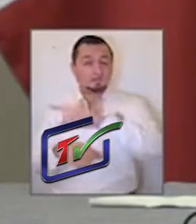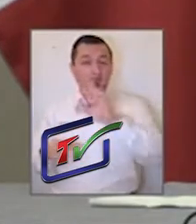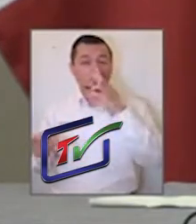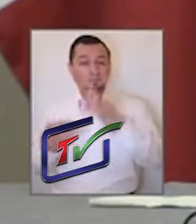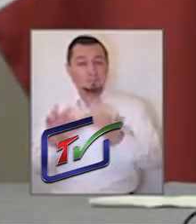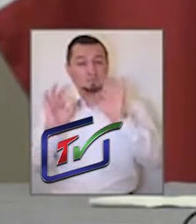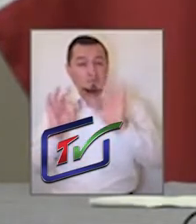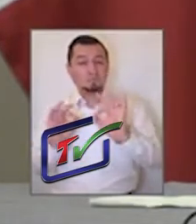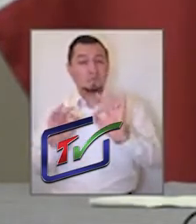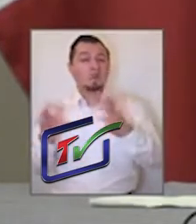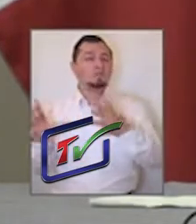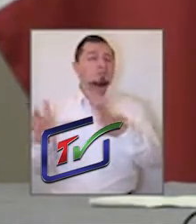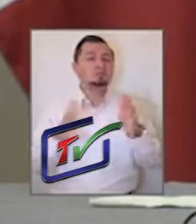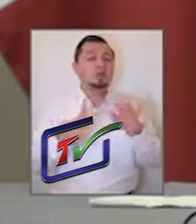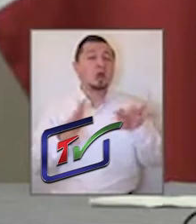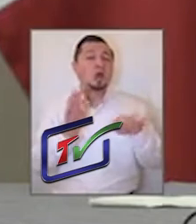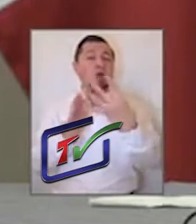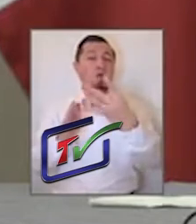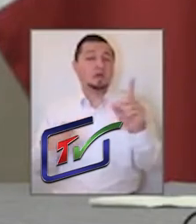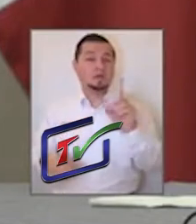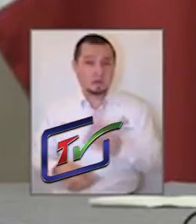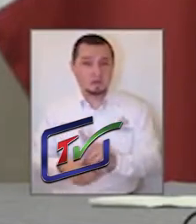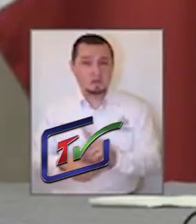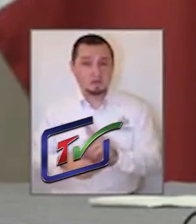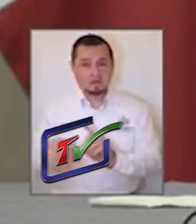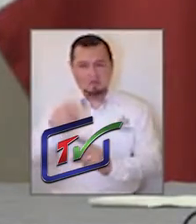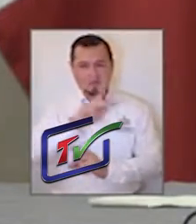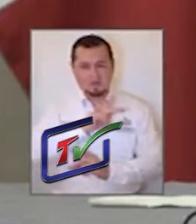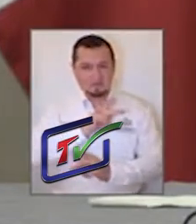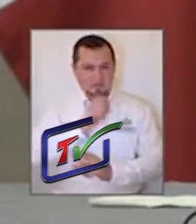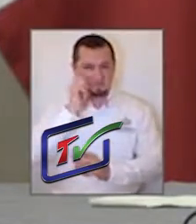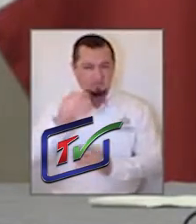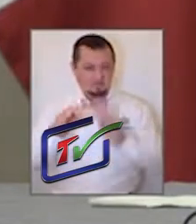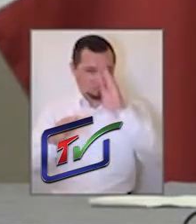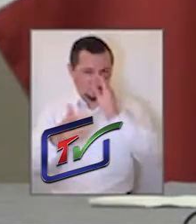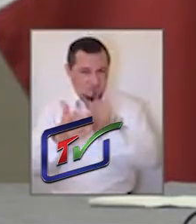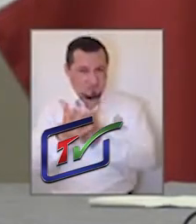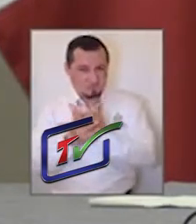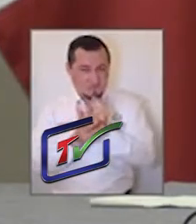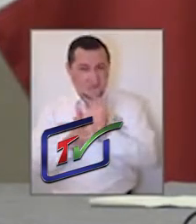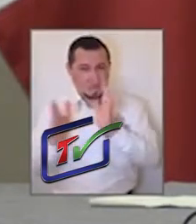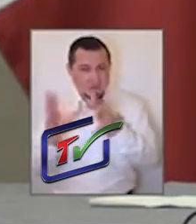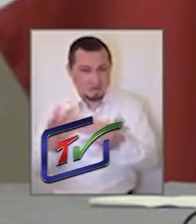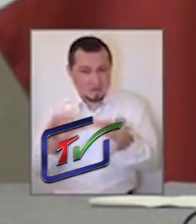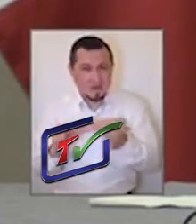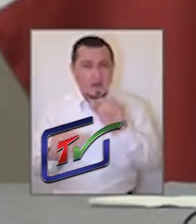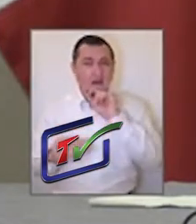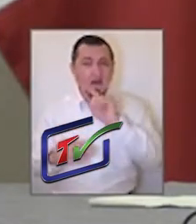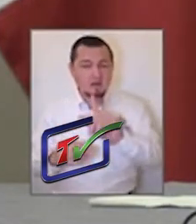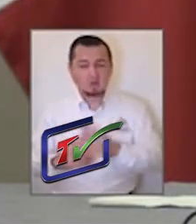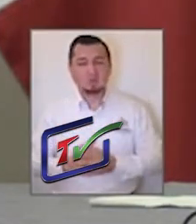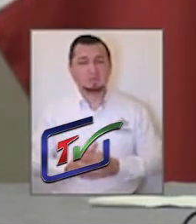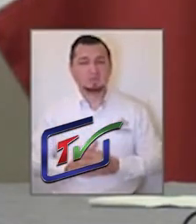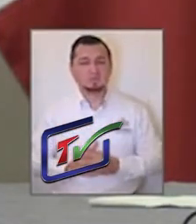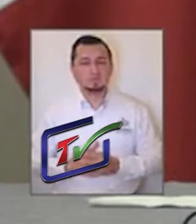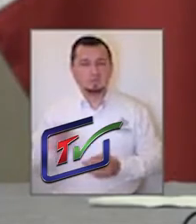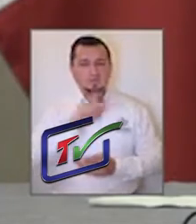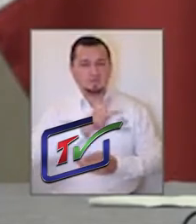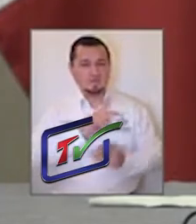semana y los fines de semana durante un periodo de 14 días. A diferencia de la primera medida de confinamiento que se estableció en